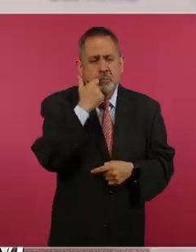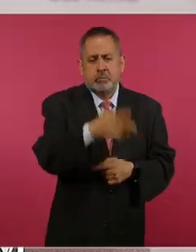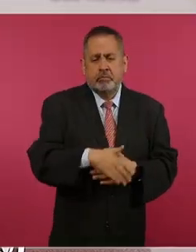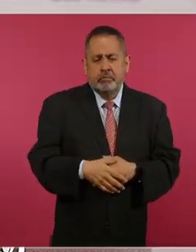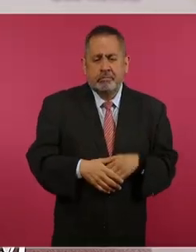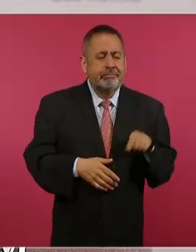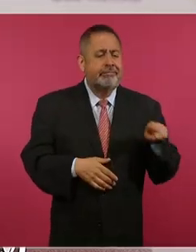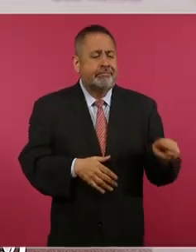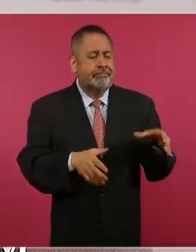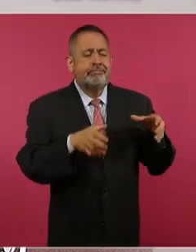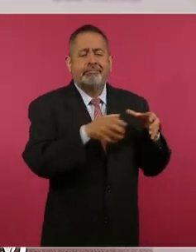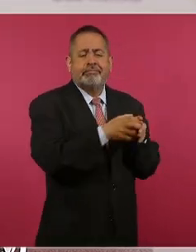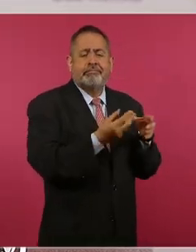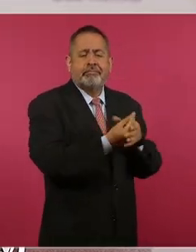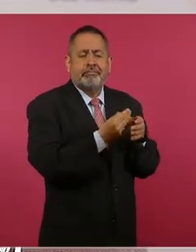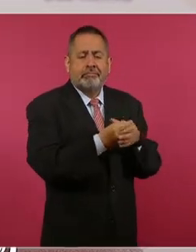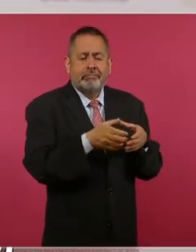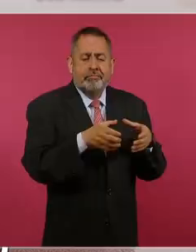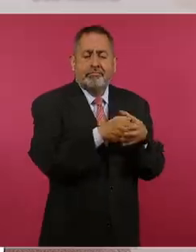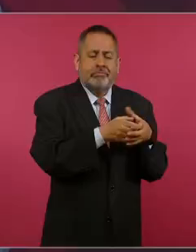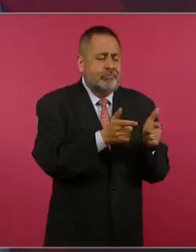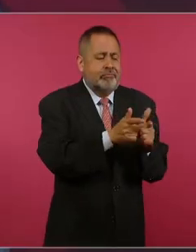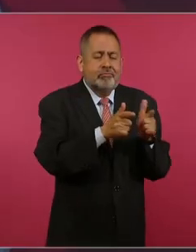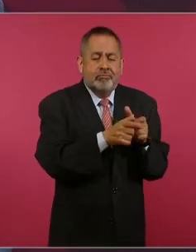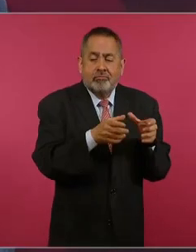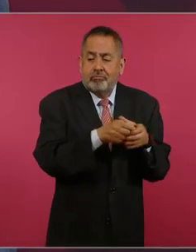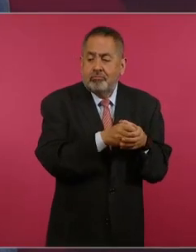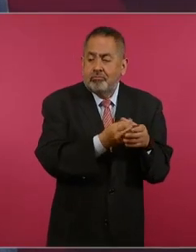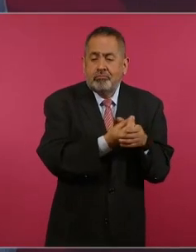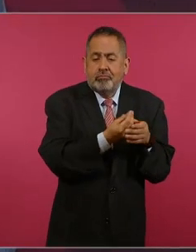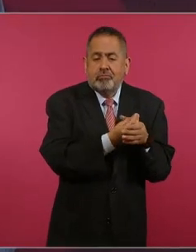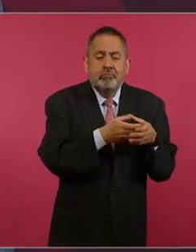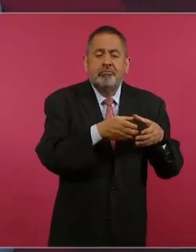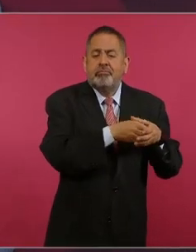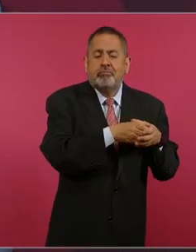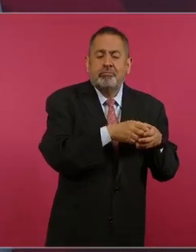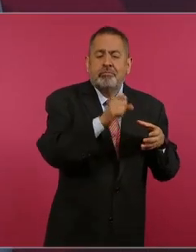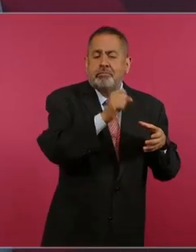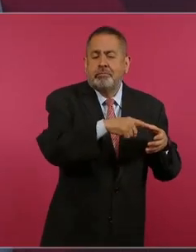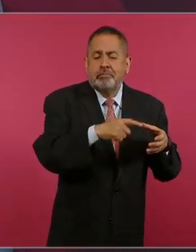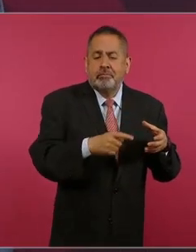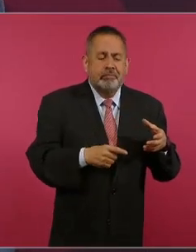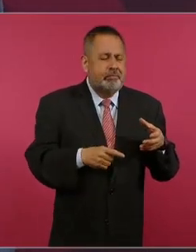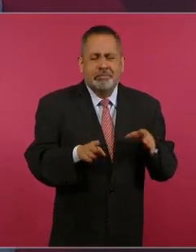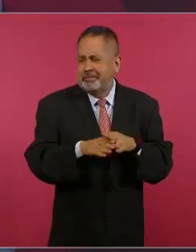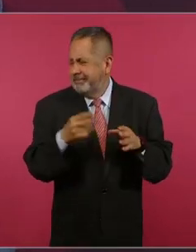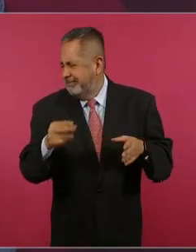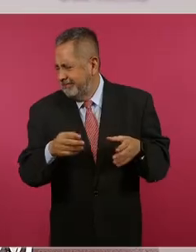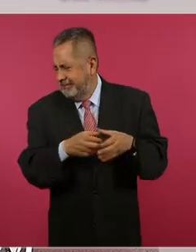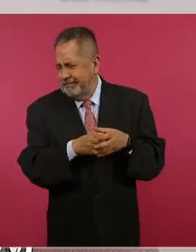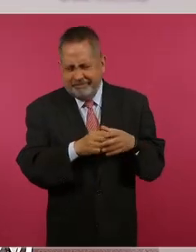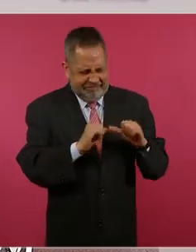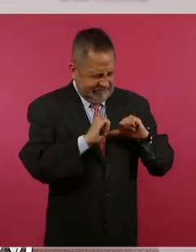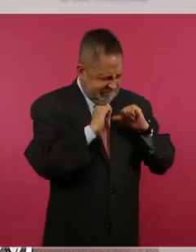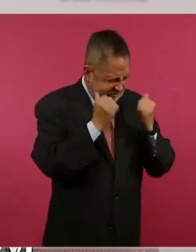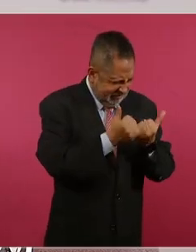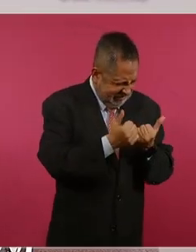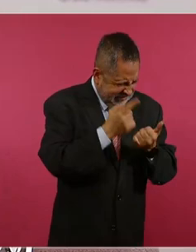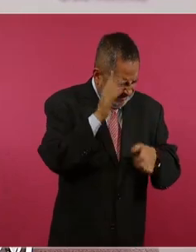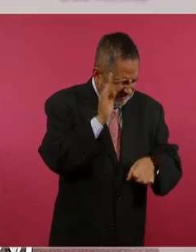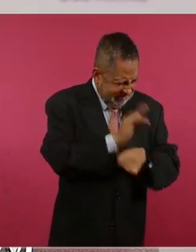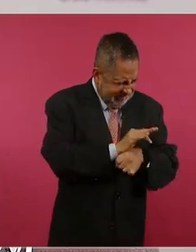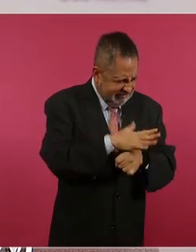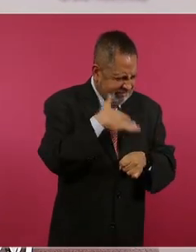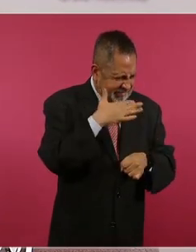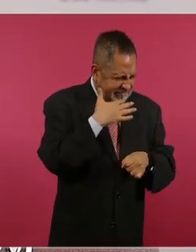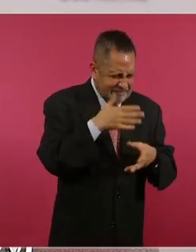pues con este grupo de ¿cómo se llama? Asociación en favor de la